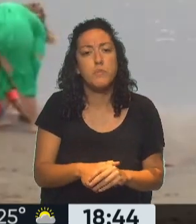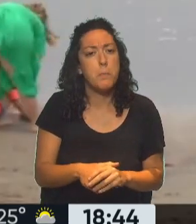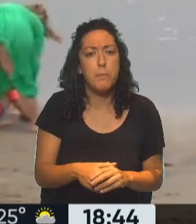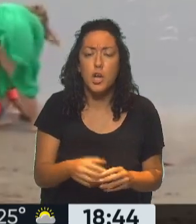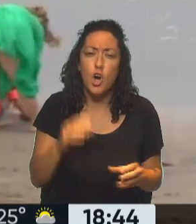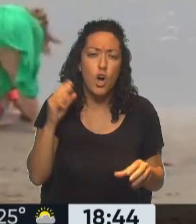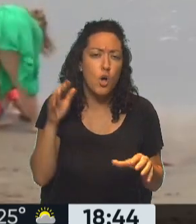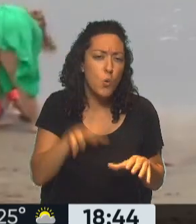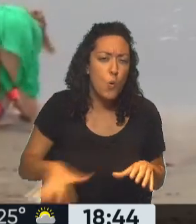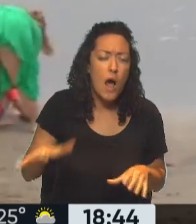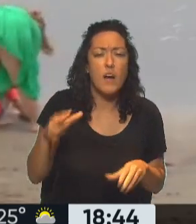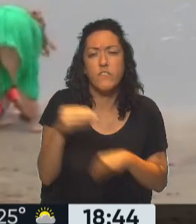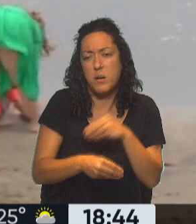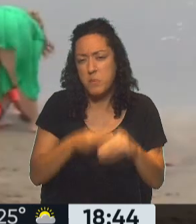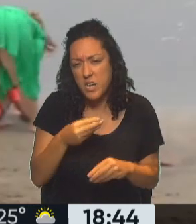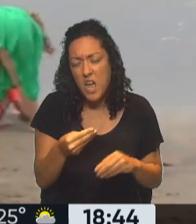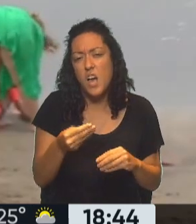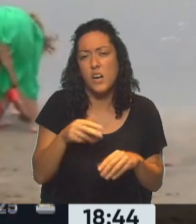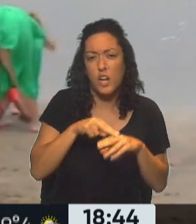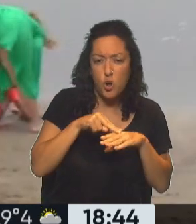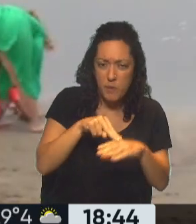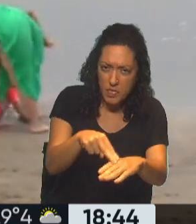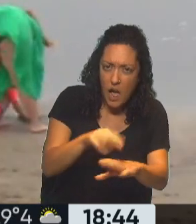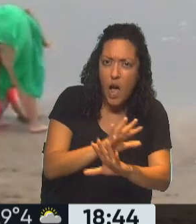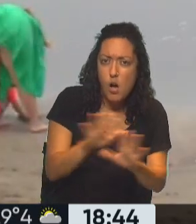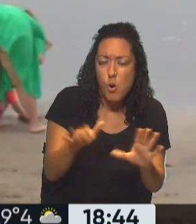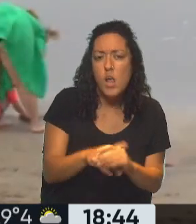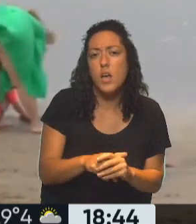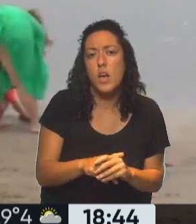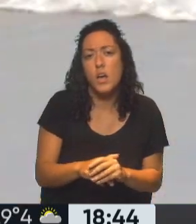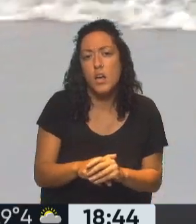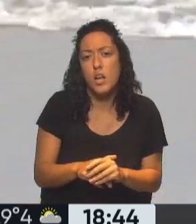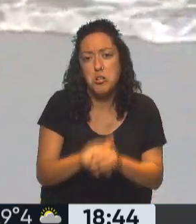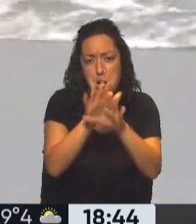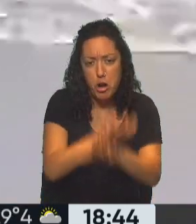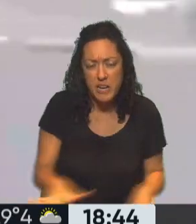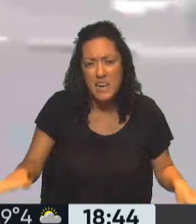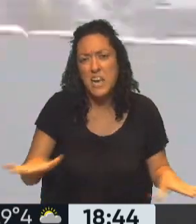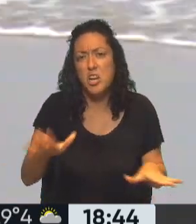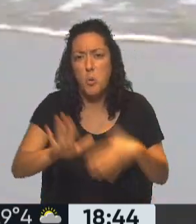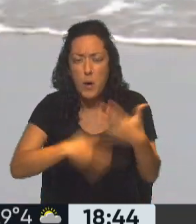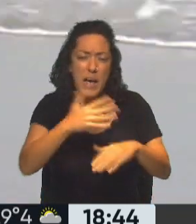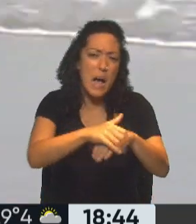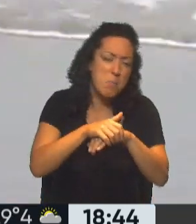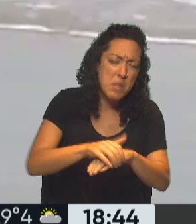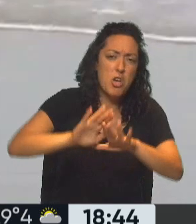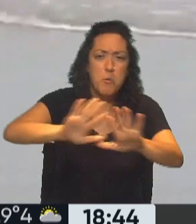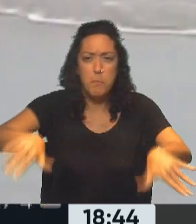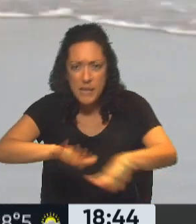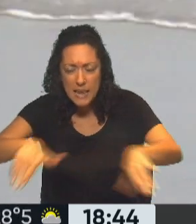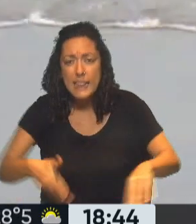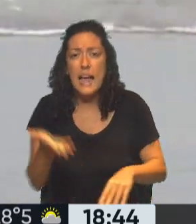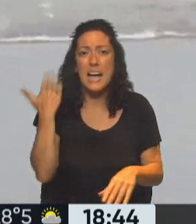clima muy familiar, Santa Clara, hiper recomendable, tenés. Acá ves, están los niños, se hacen amigos, van a la pileta, juegan. Ayer